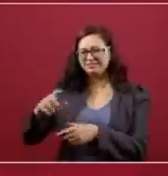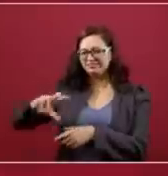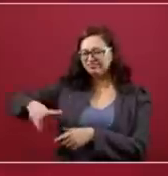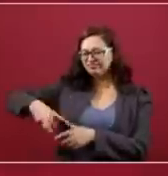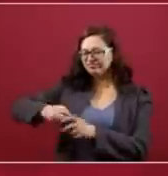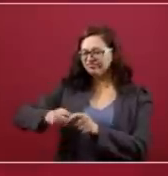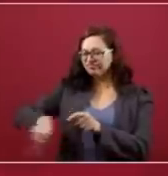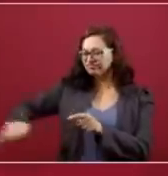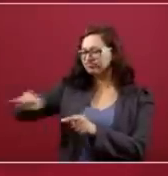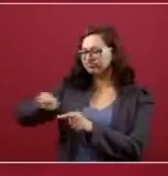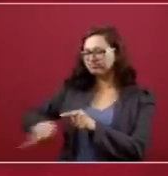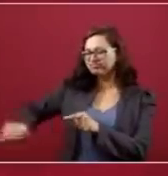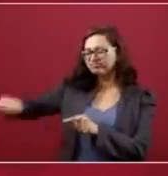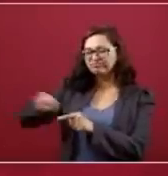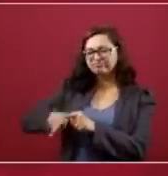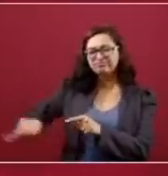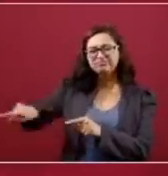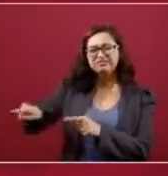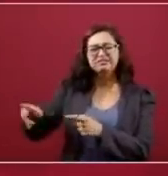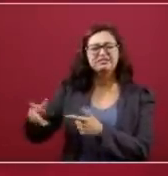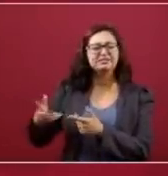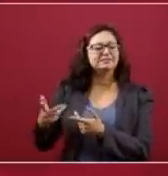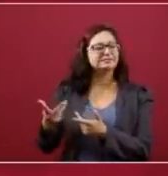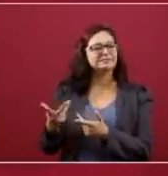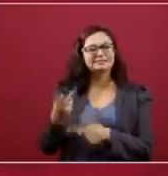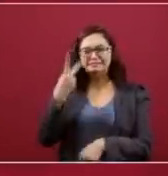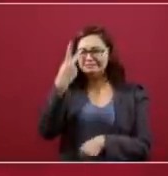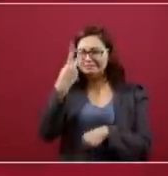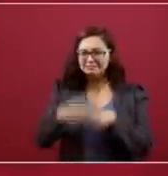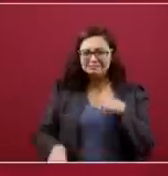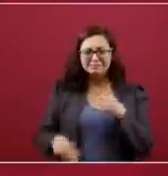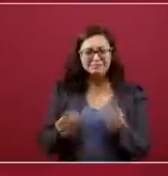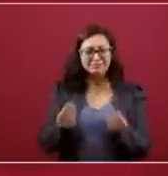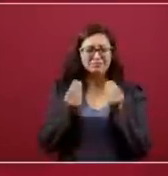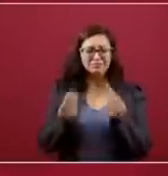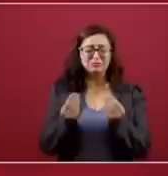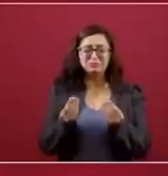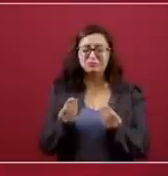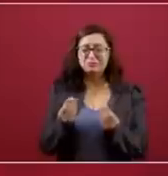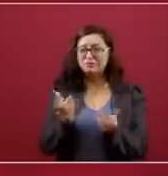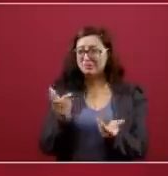y que si es por necesidad,